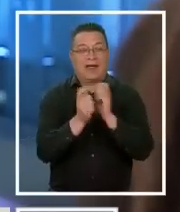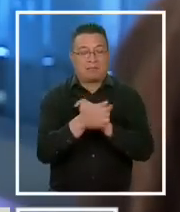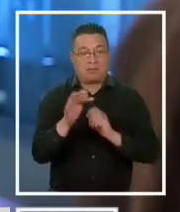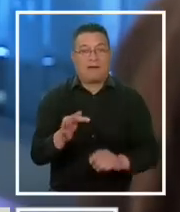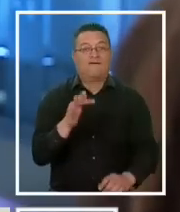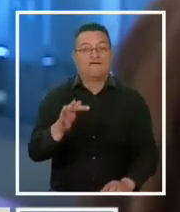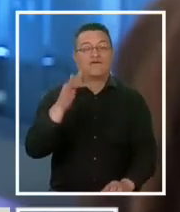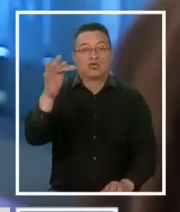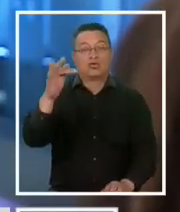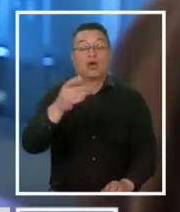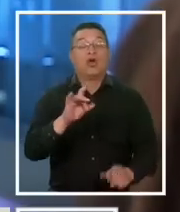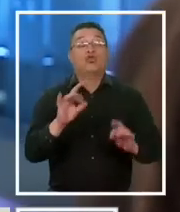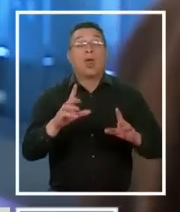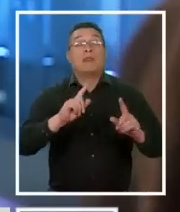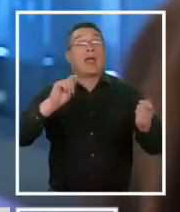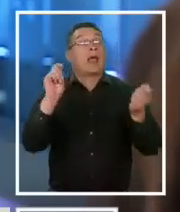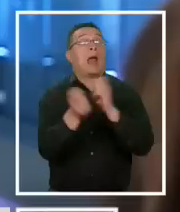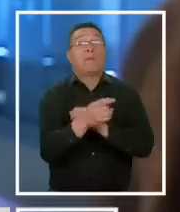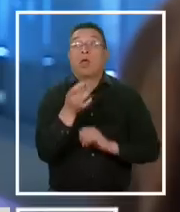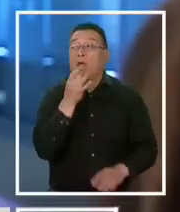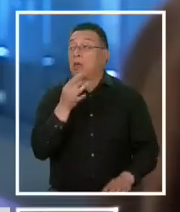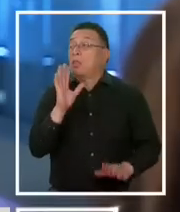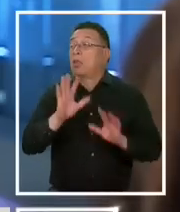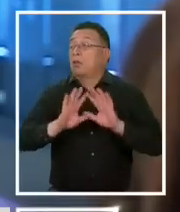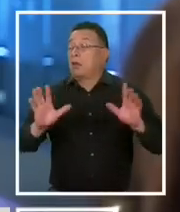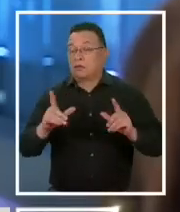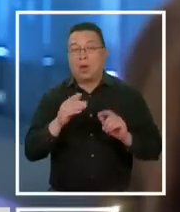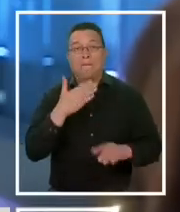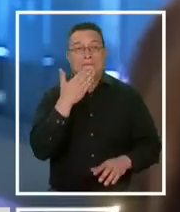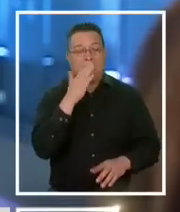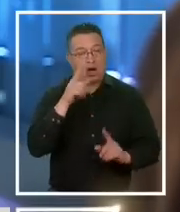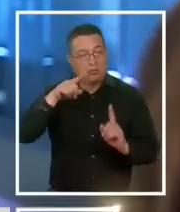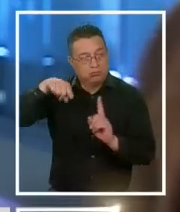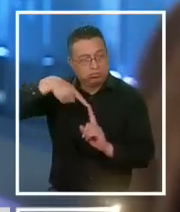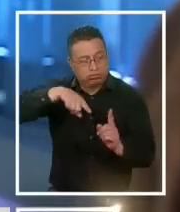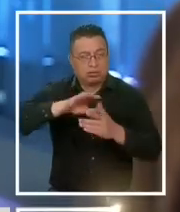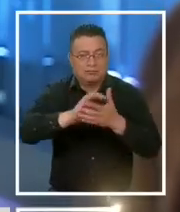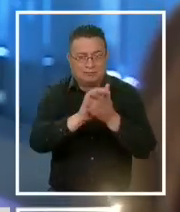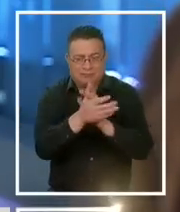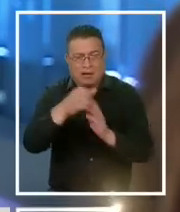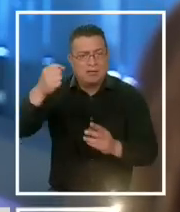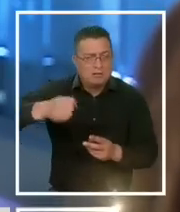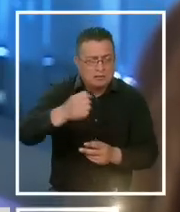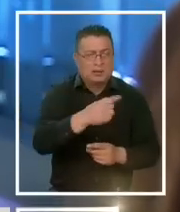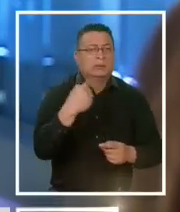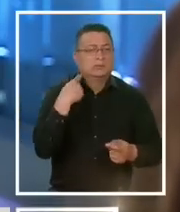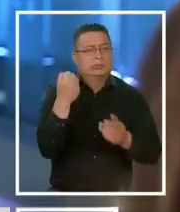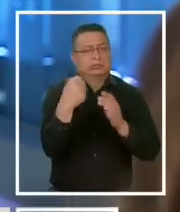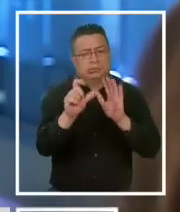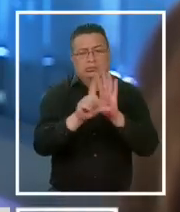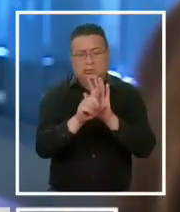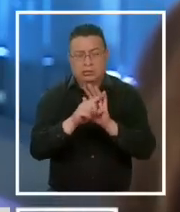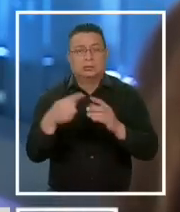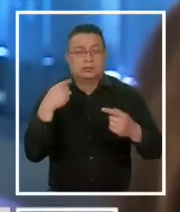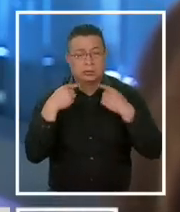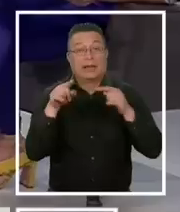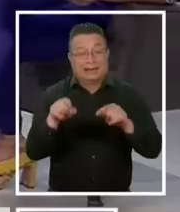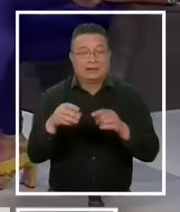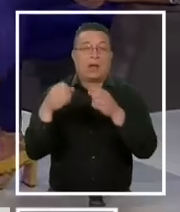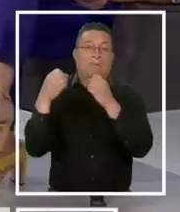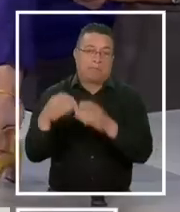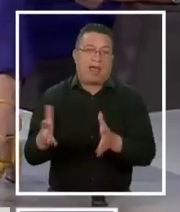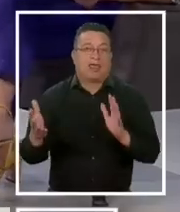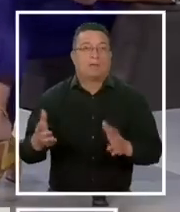hacia futuro y no es cambiarlo por cambiarlo es cambiarlo para el que mejore la persecución al crimen organizado y a los delitos que afectan a las personas Eso perdió